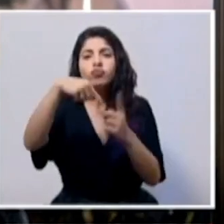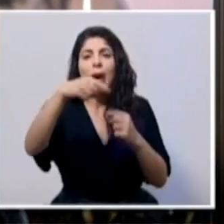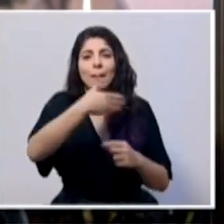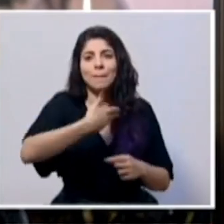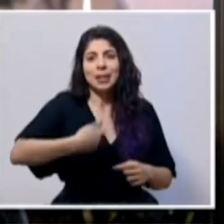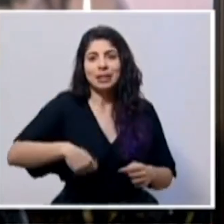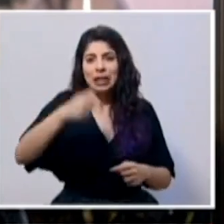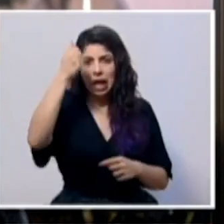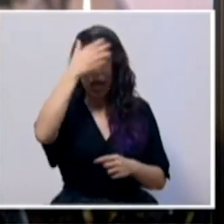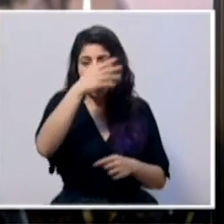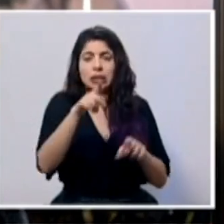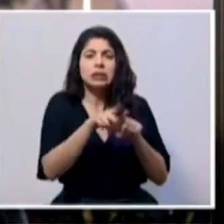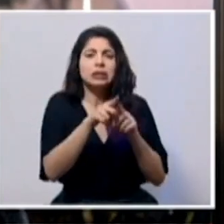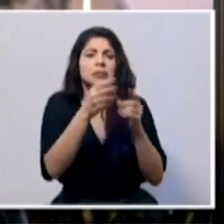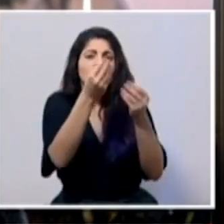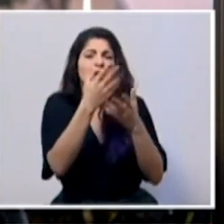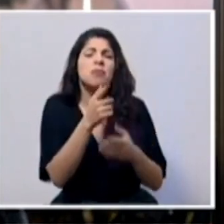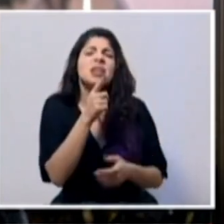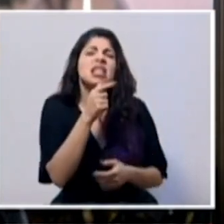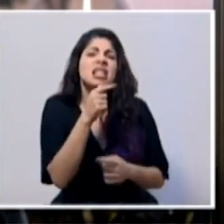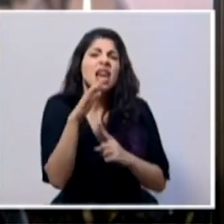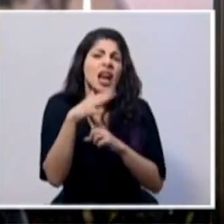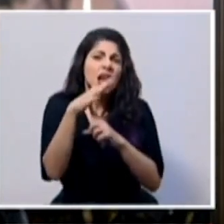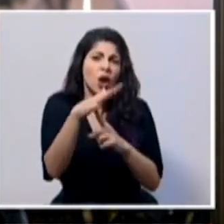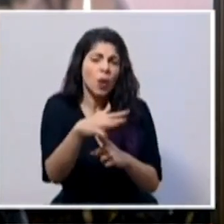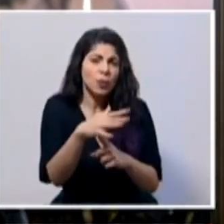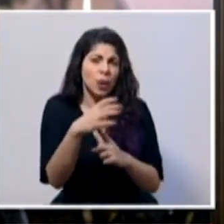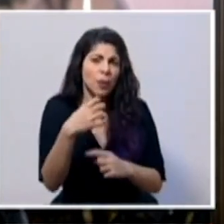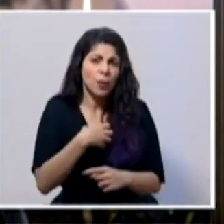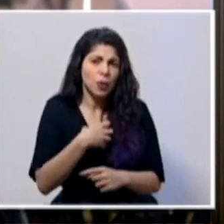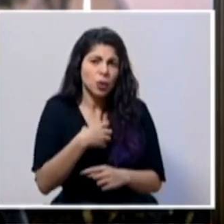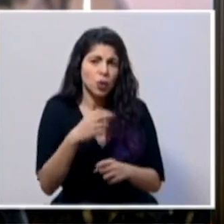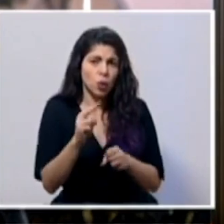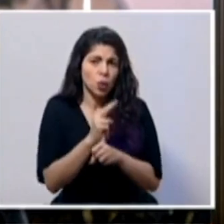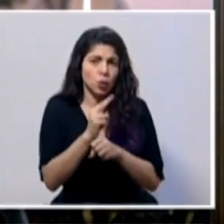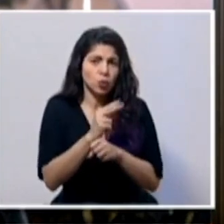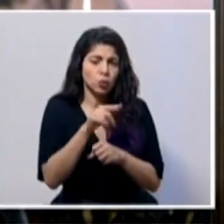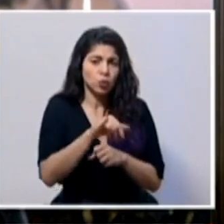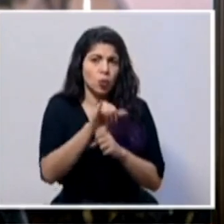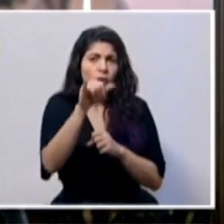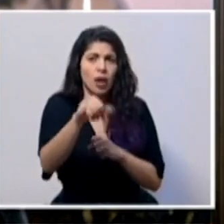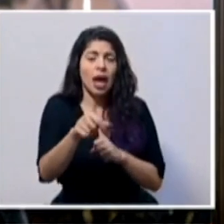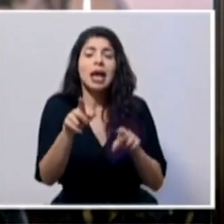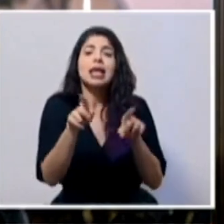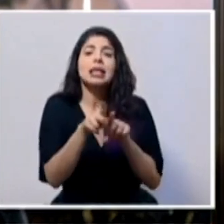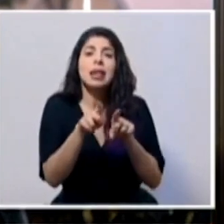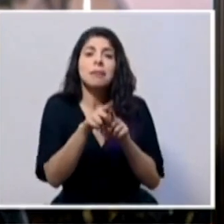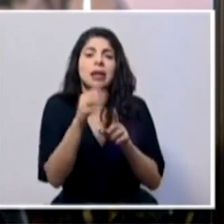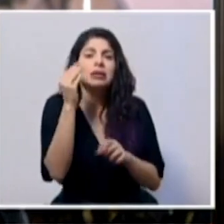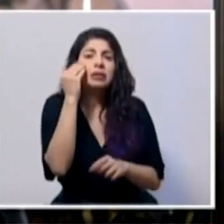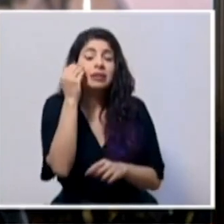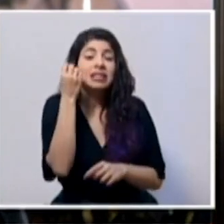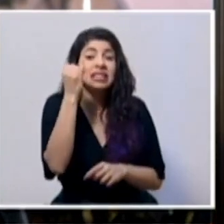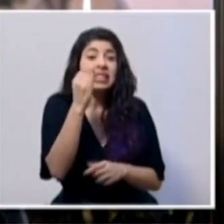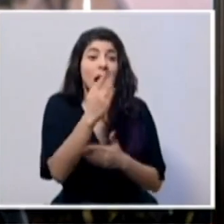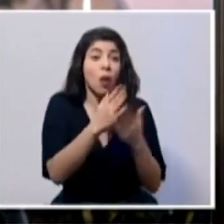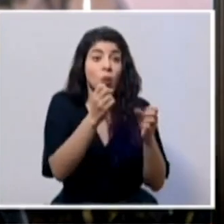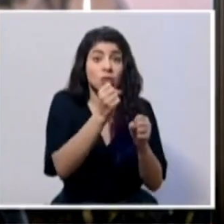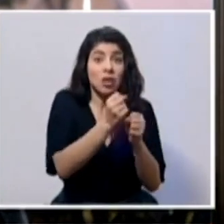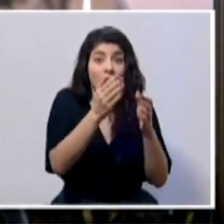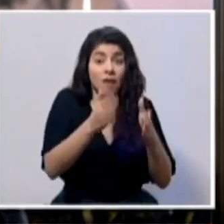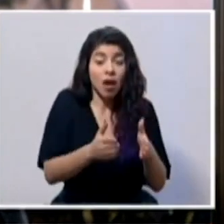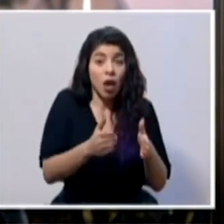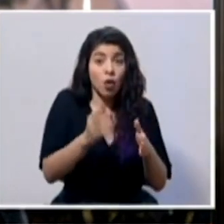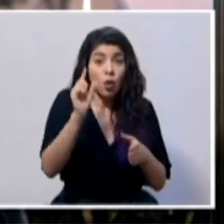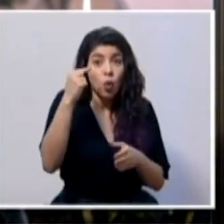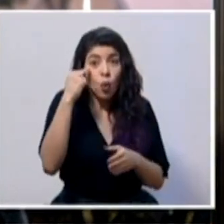que nos brinden un informe sobre a quién pertenece el helicóptero utilizado en este viaje y, por último, precisar nada más si de parte de algún funcionario de